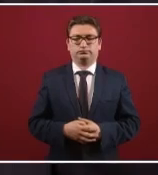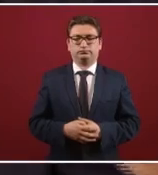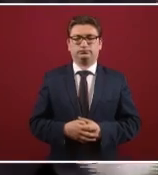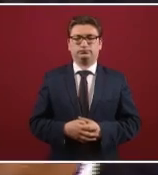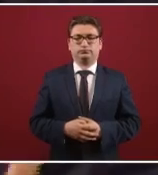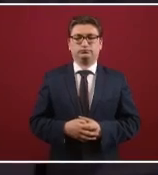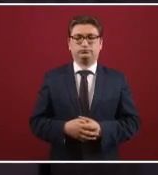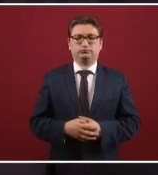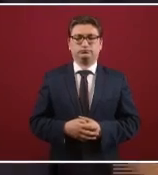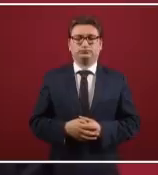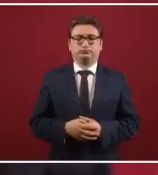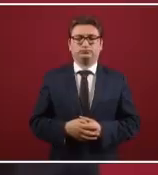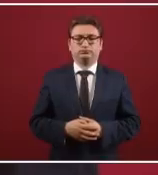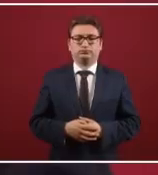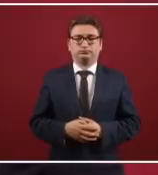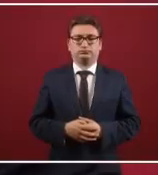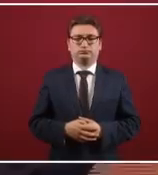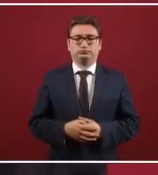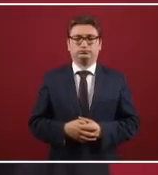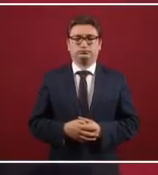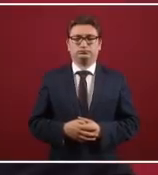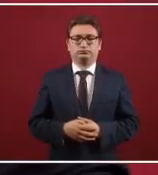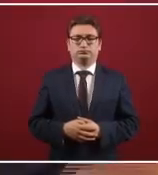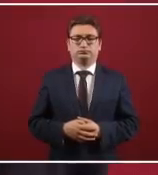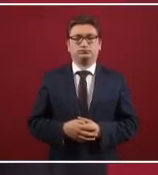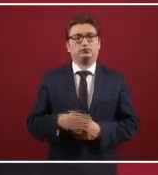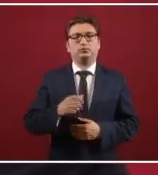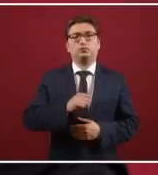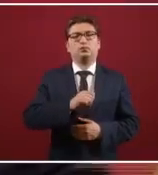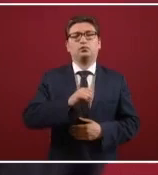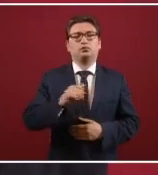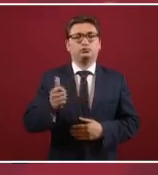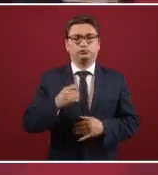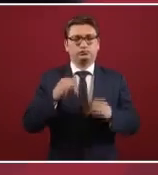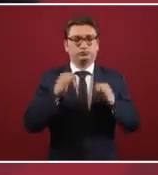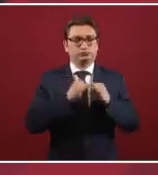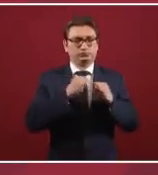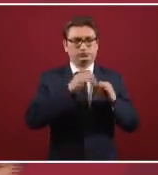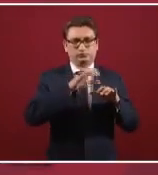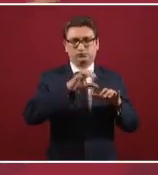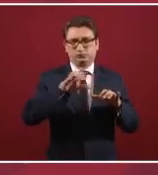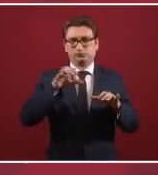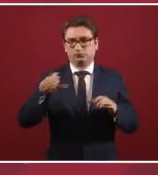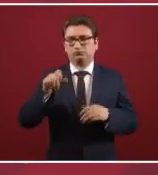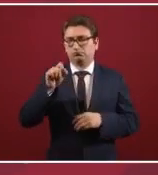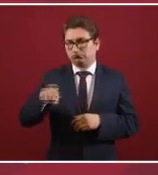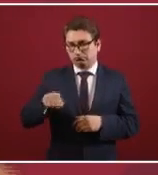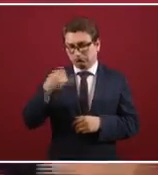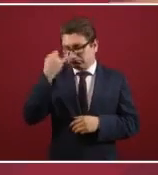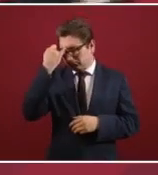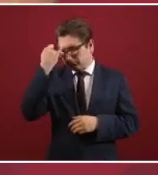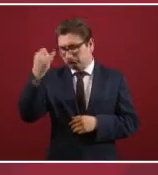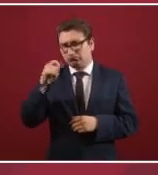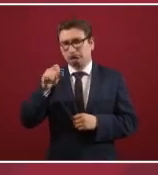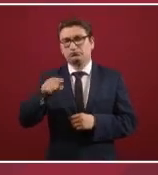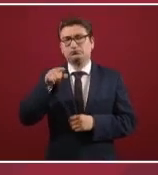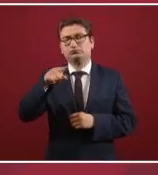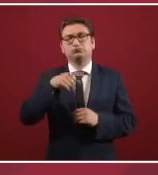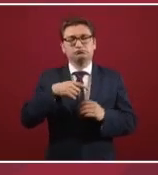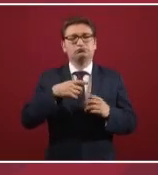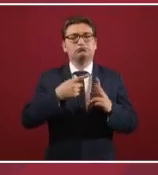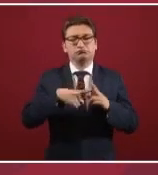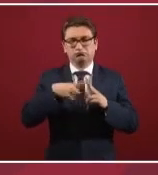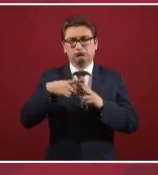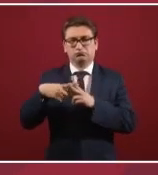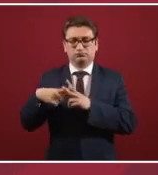se generan en otras instituciones con las mismas características o que se generaban